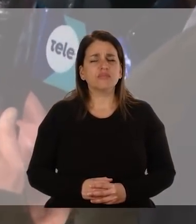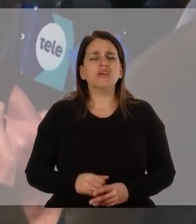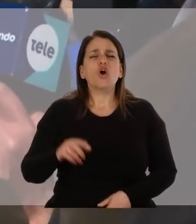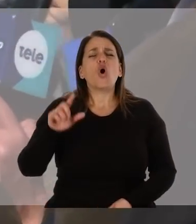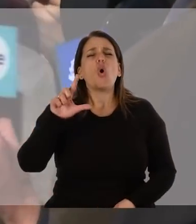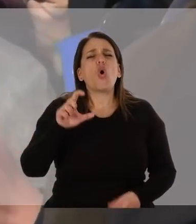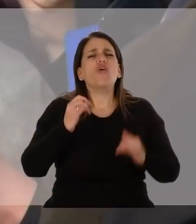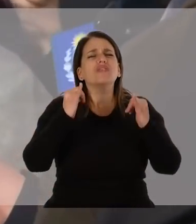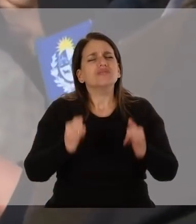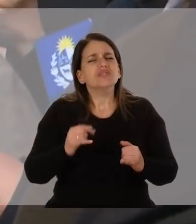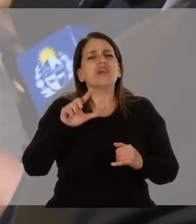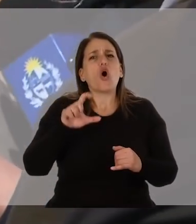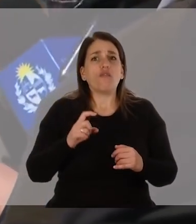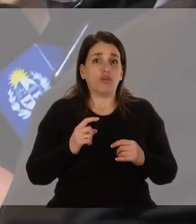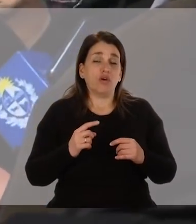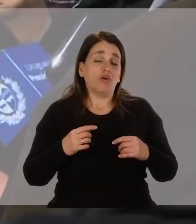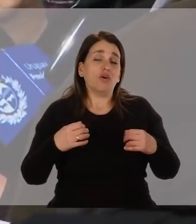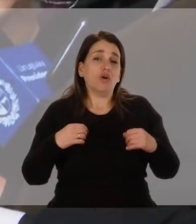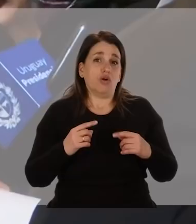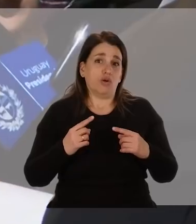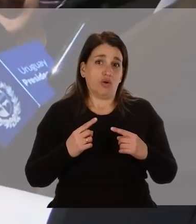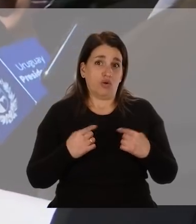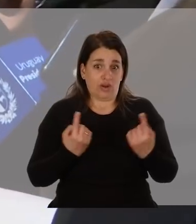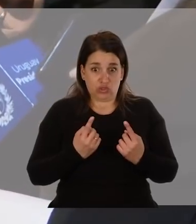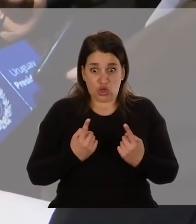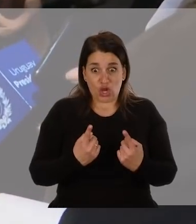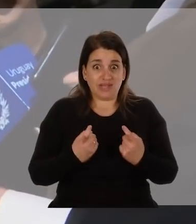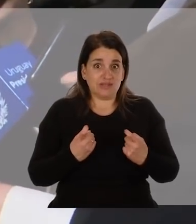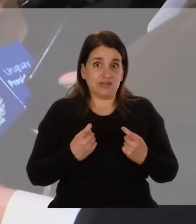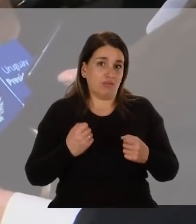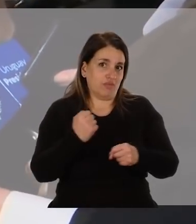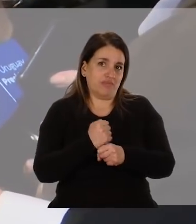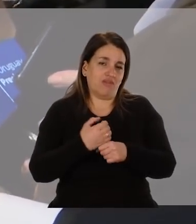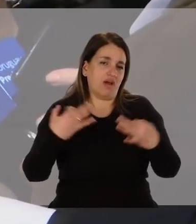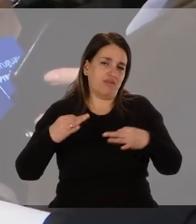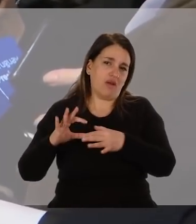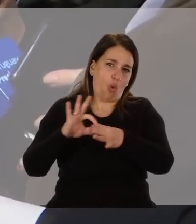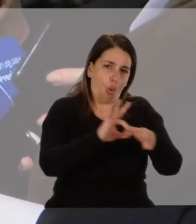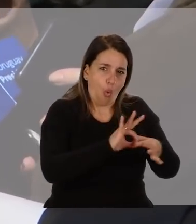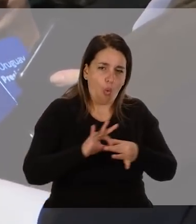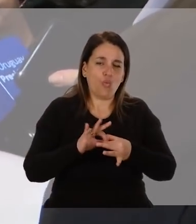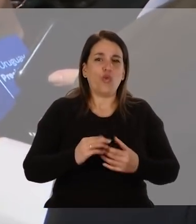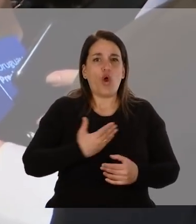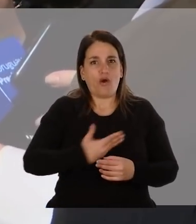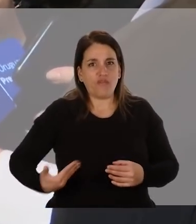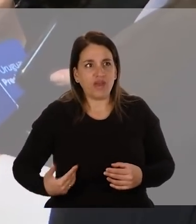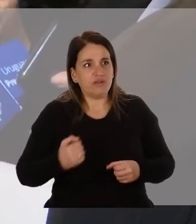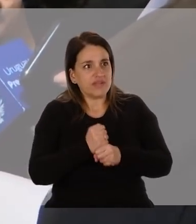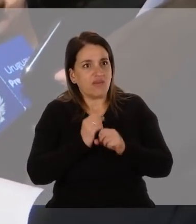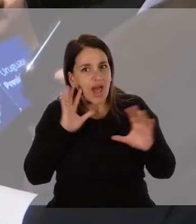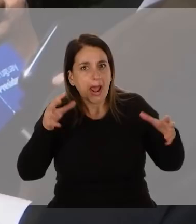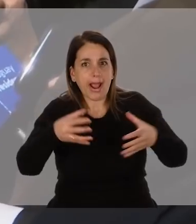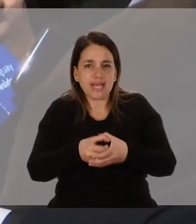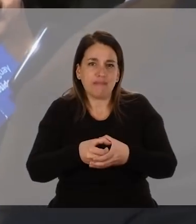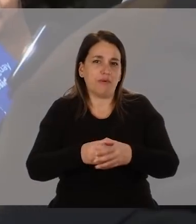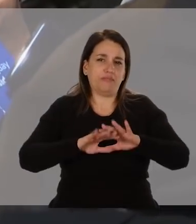funcionamiento de Irinice? Obviamente uno necesita armonía en el gobierno, necesita actuar